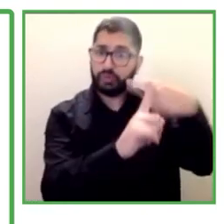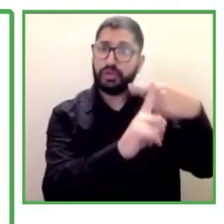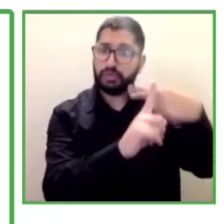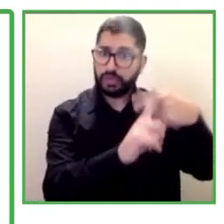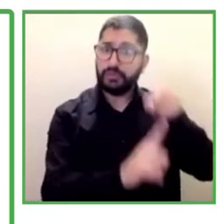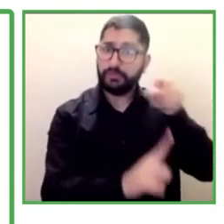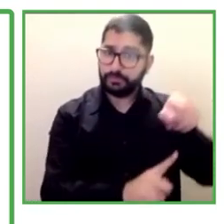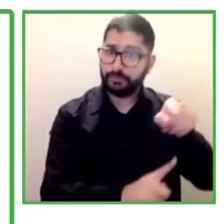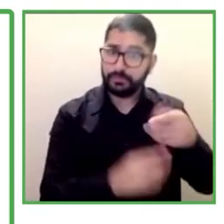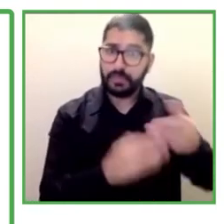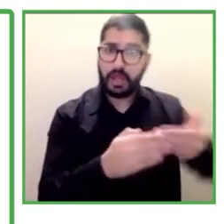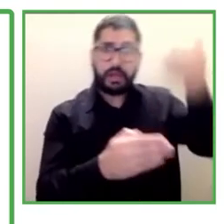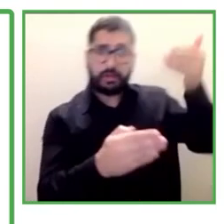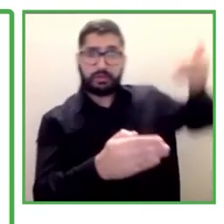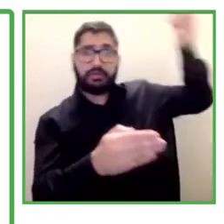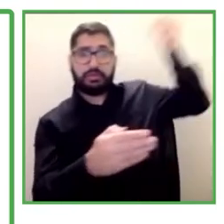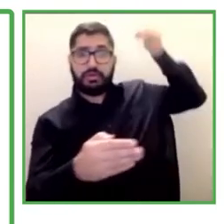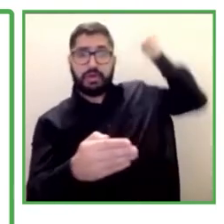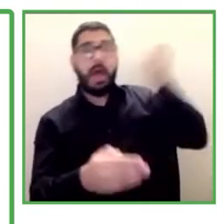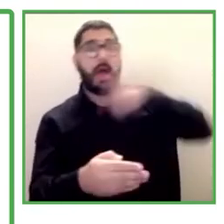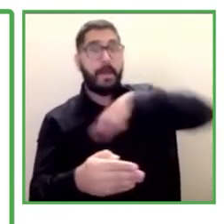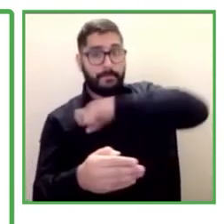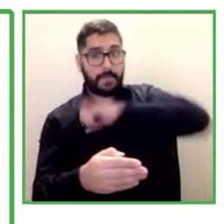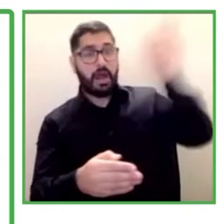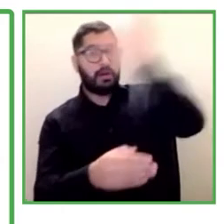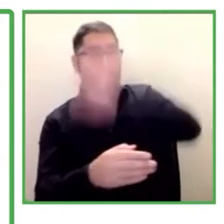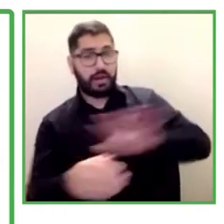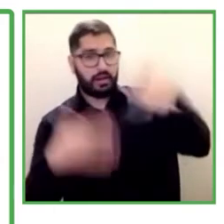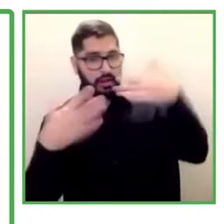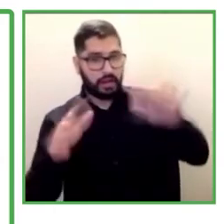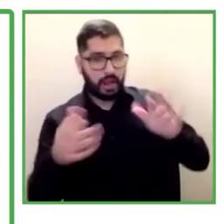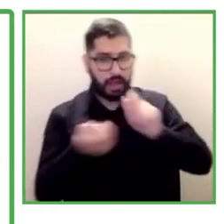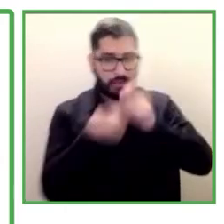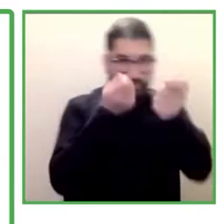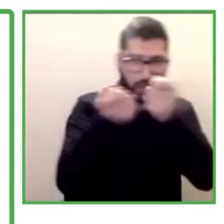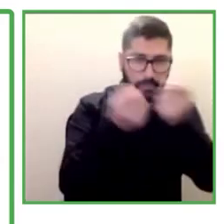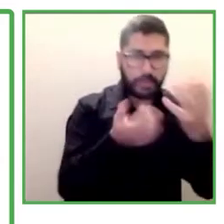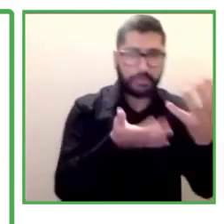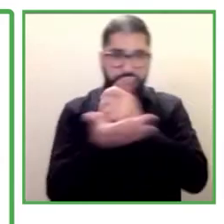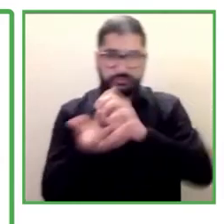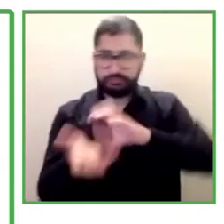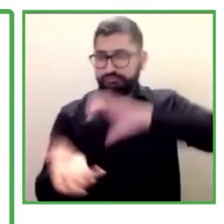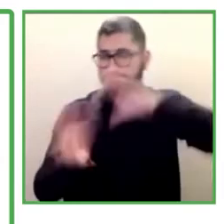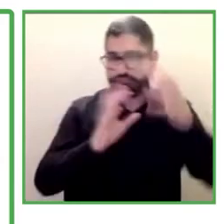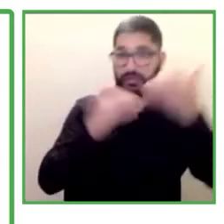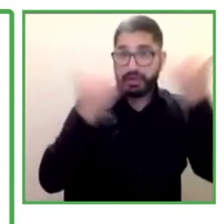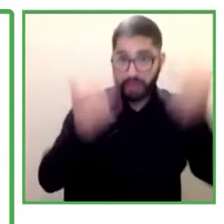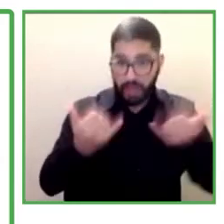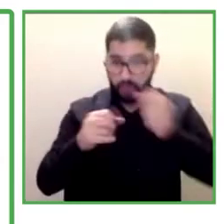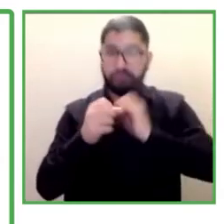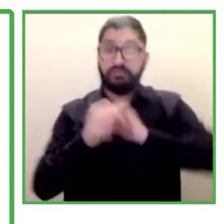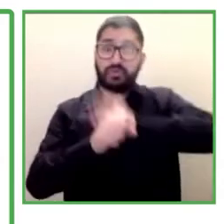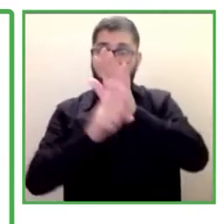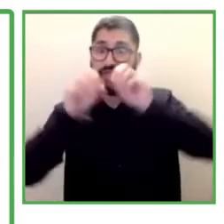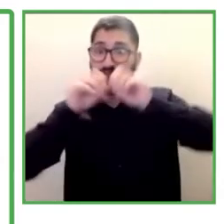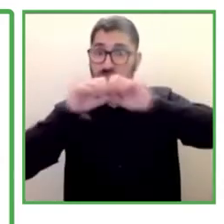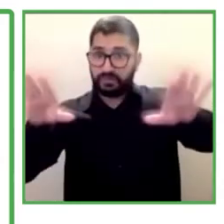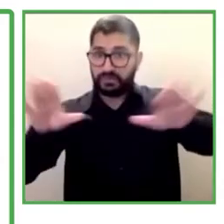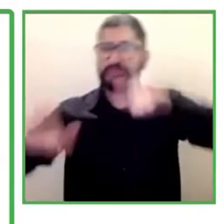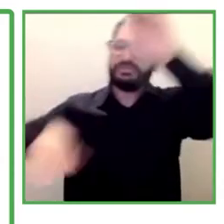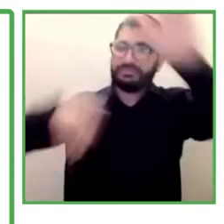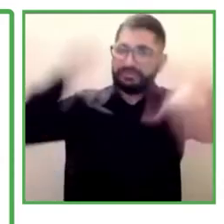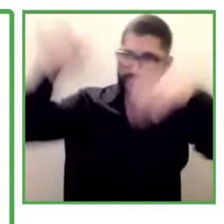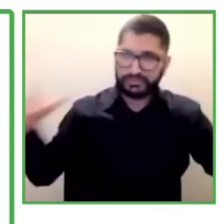remontando de esta crisis se han convocado posiciones y en el año 2018 se convocaron 299 plazas y se presentaron